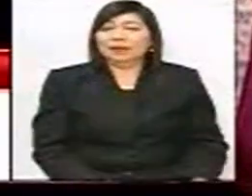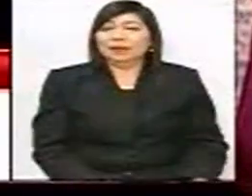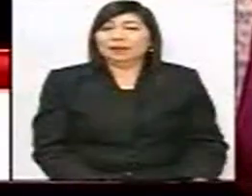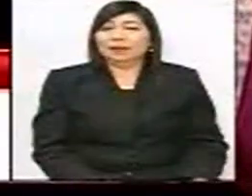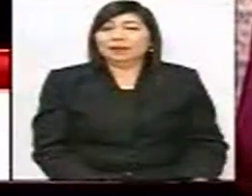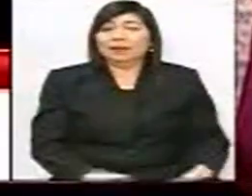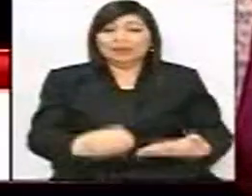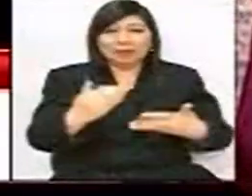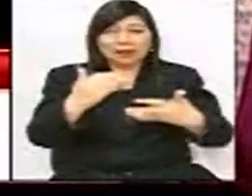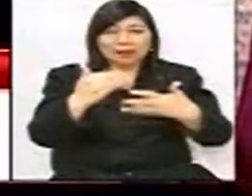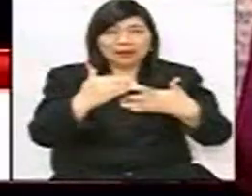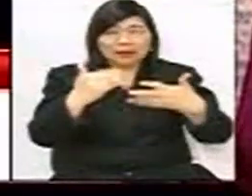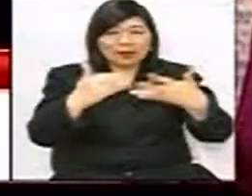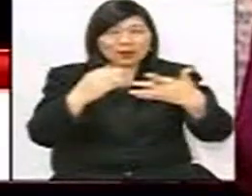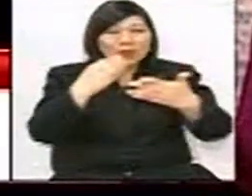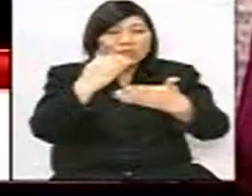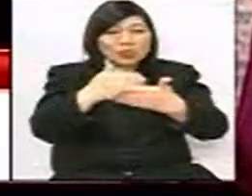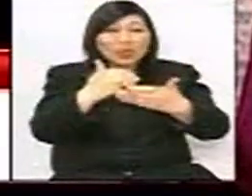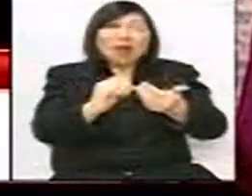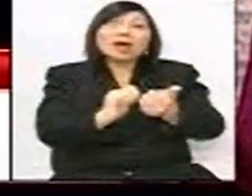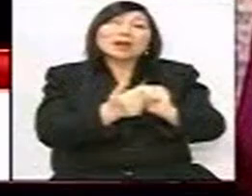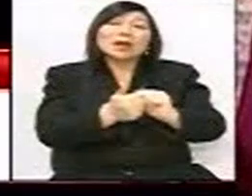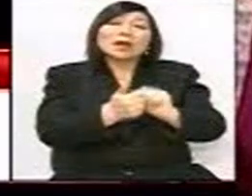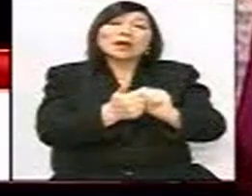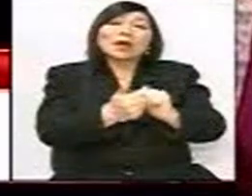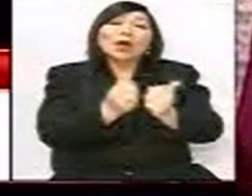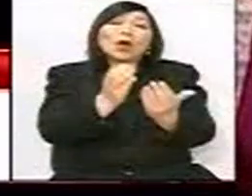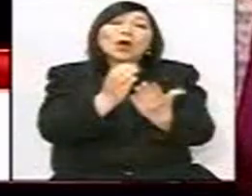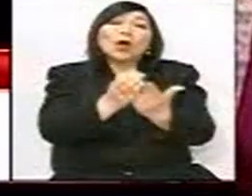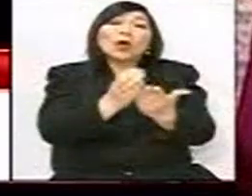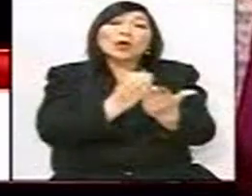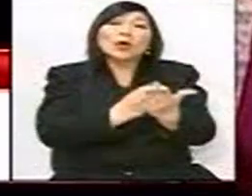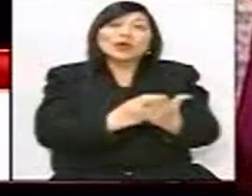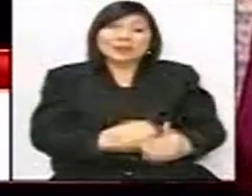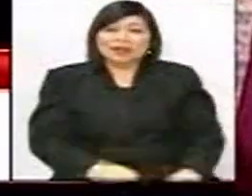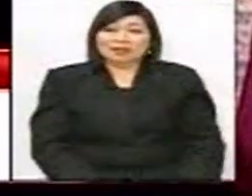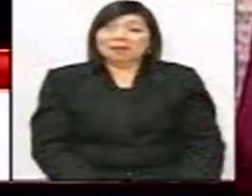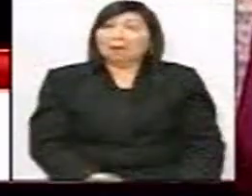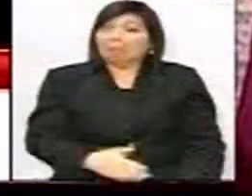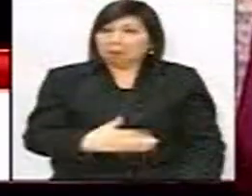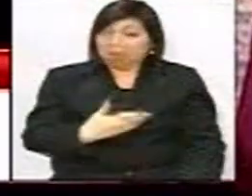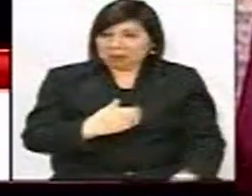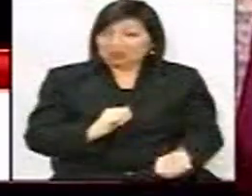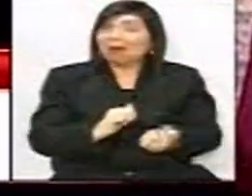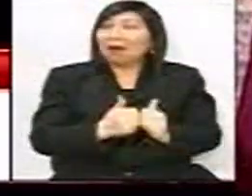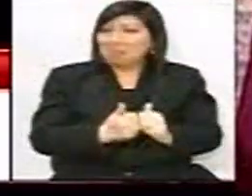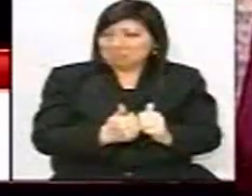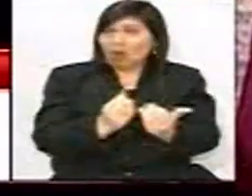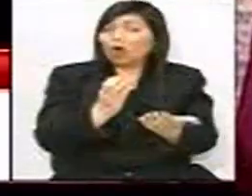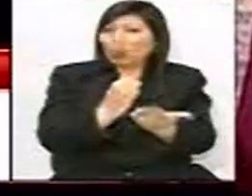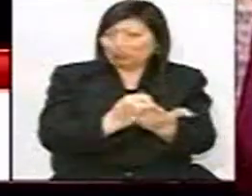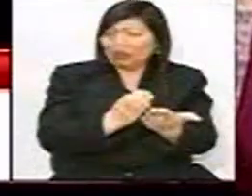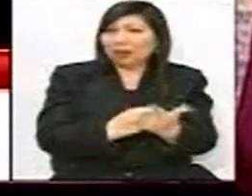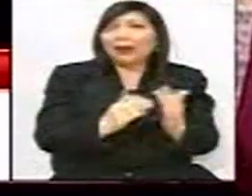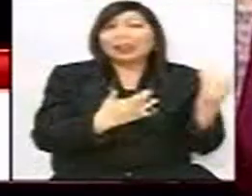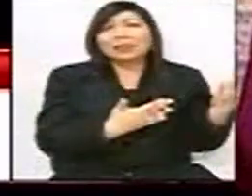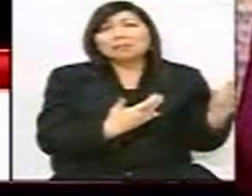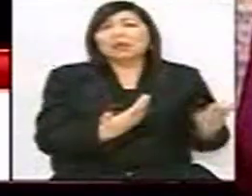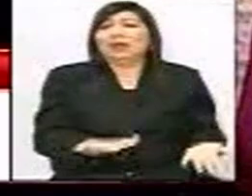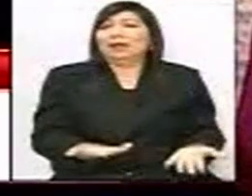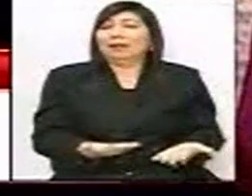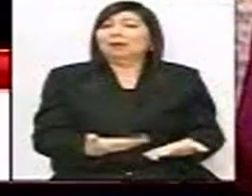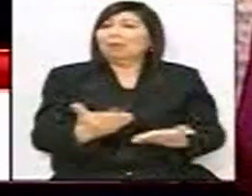cláusula 19.1, modificaciones al contrato. Se puede hacer modificaciones al contrato en vez de estar esperando